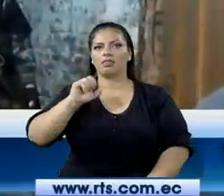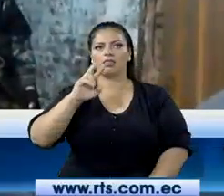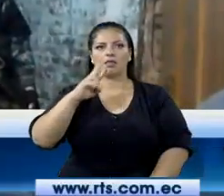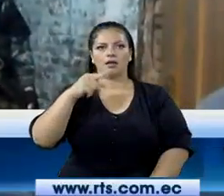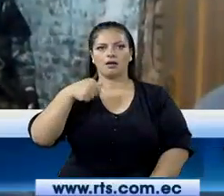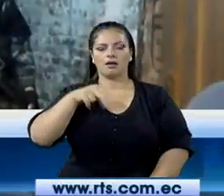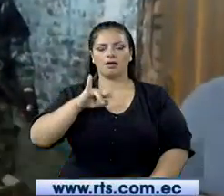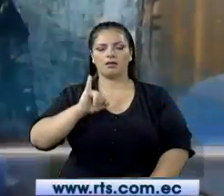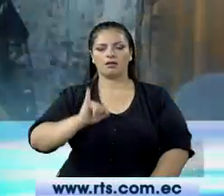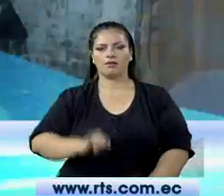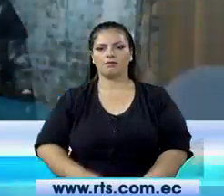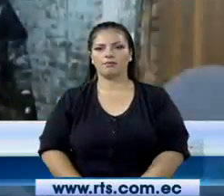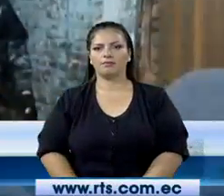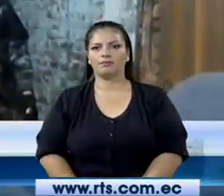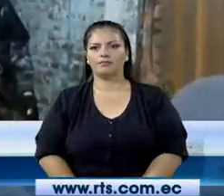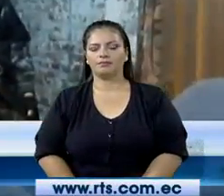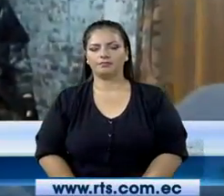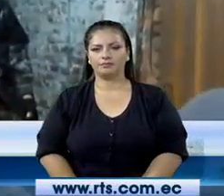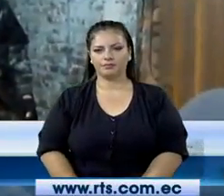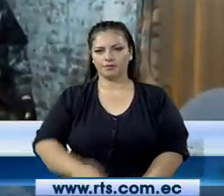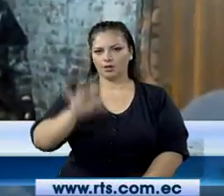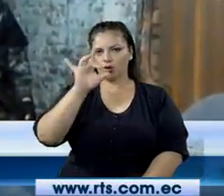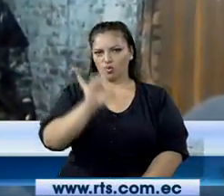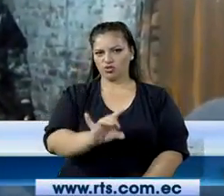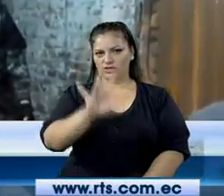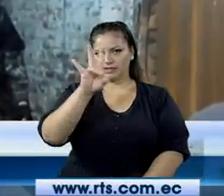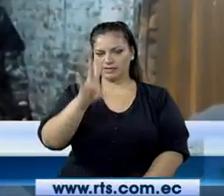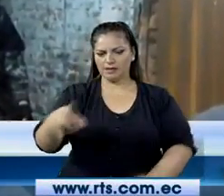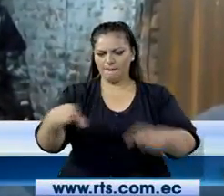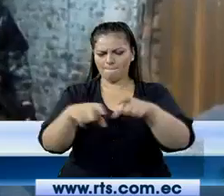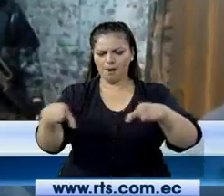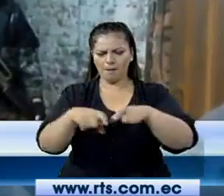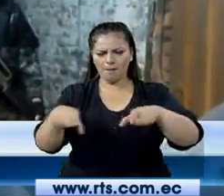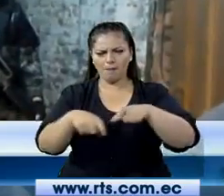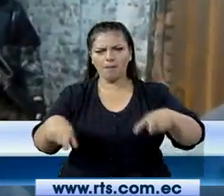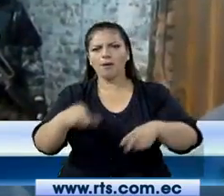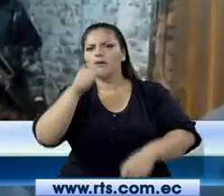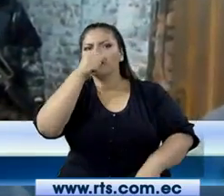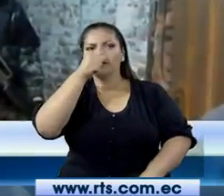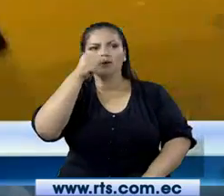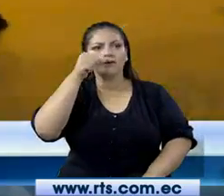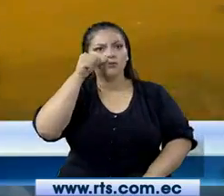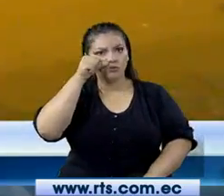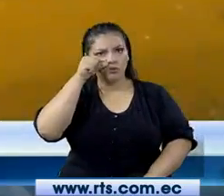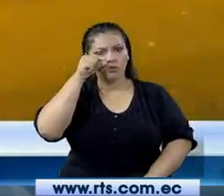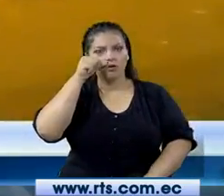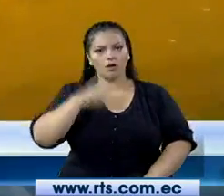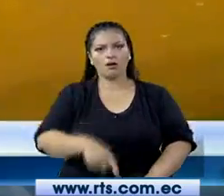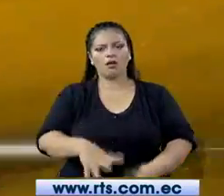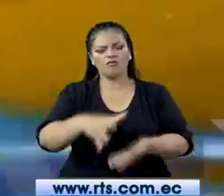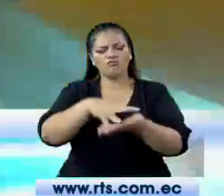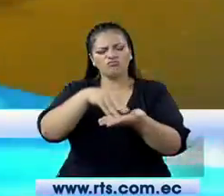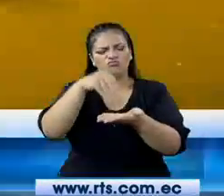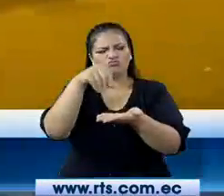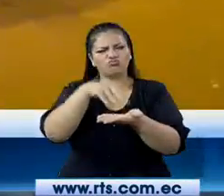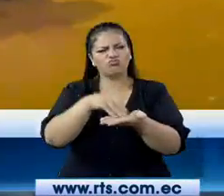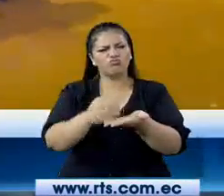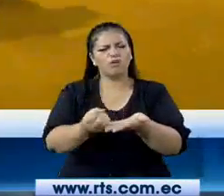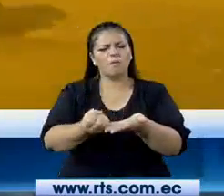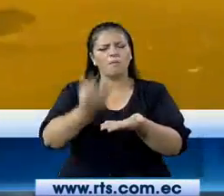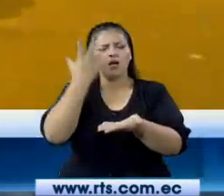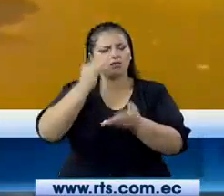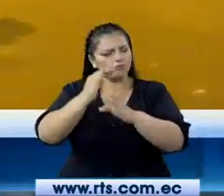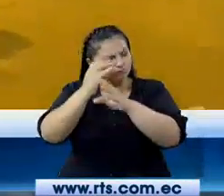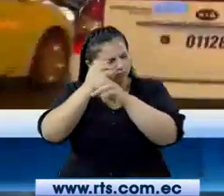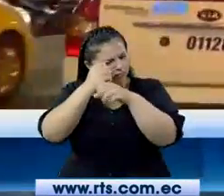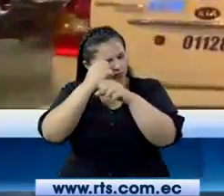logró encontrar 87 paquetes tipo ladrillos que contenían en su interior una sustancia blanquecina que luego de haber sometido a las